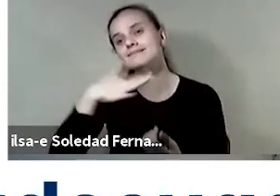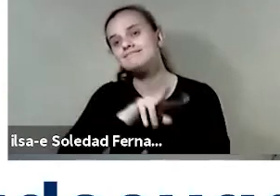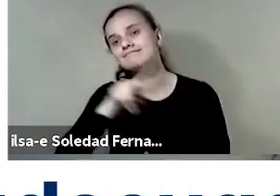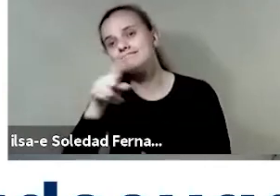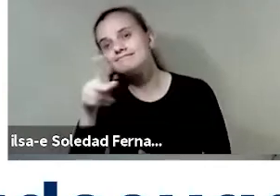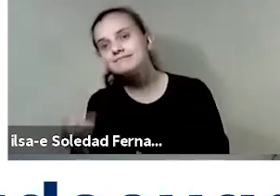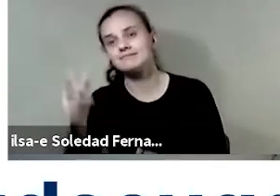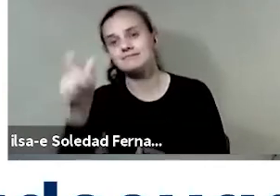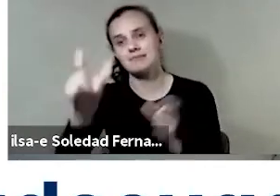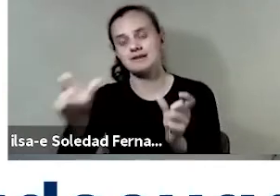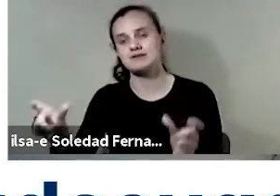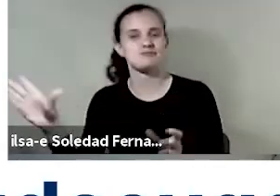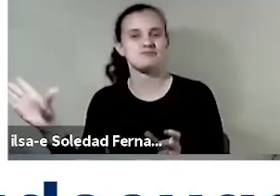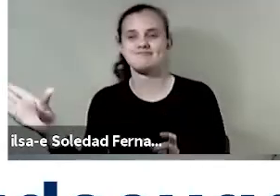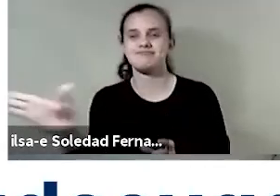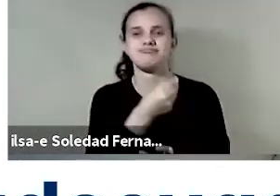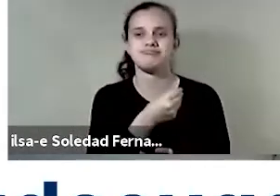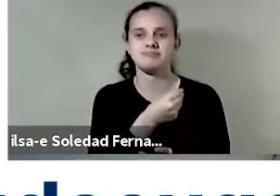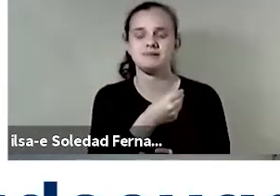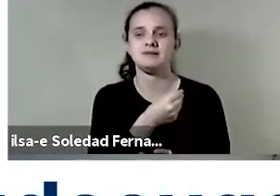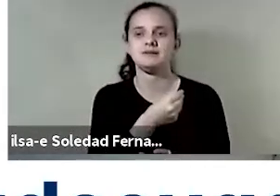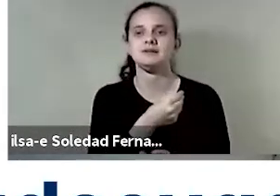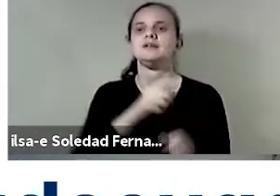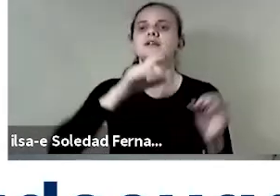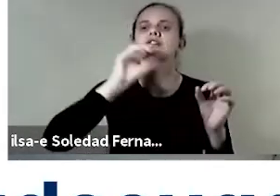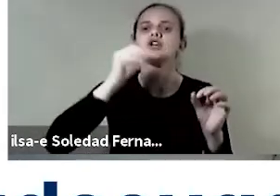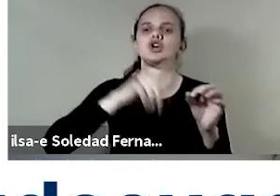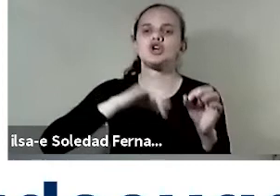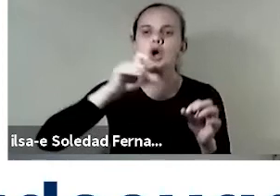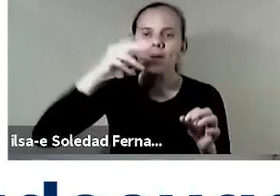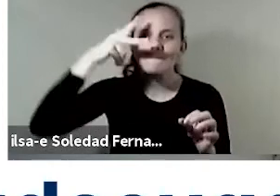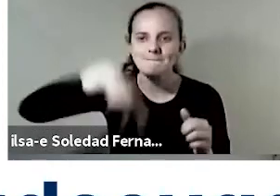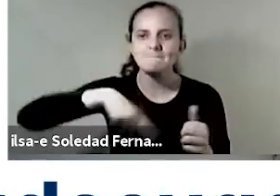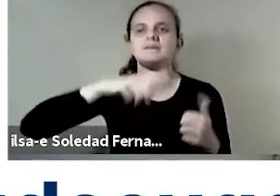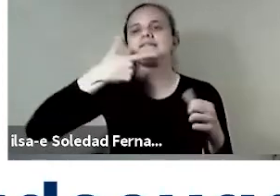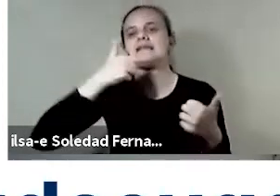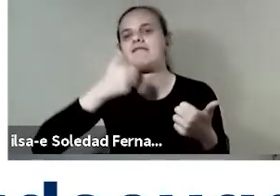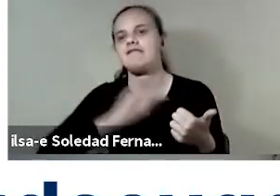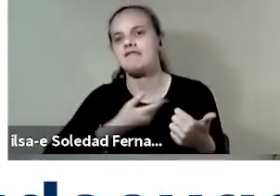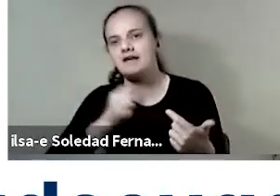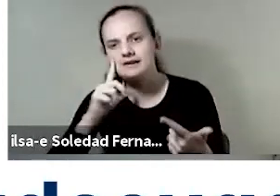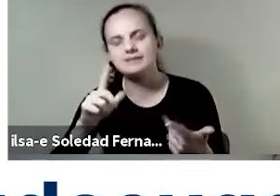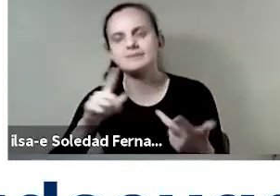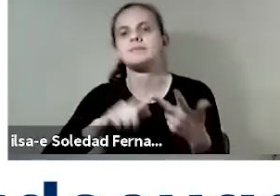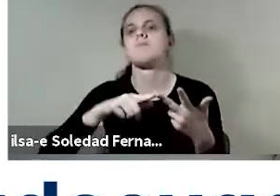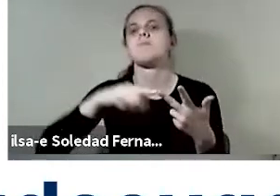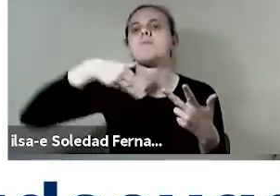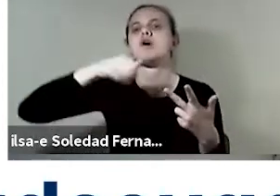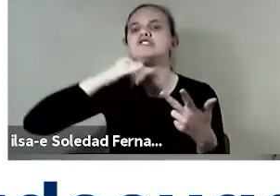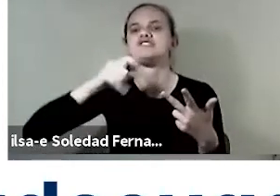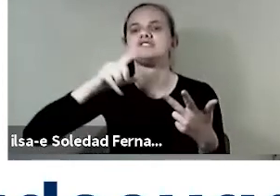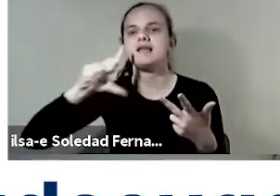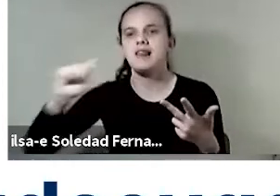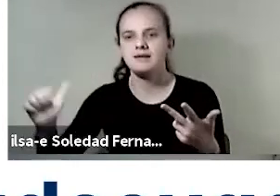los lineamientos para que pueda ser realmente interpretado por todos los navegadores. Es decir, si yo uso